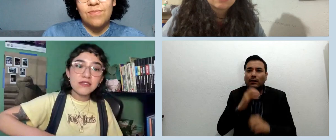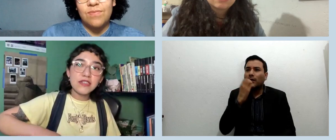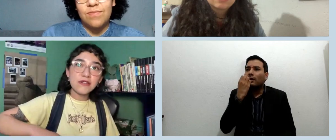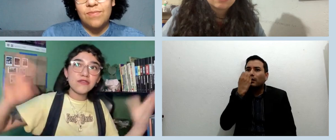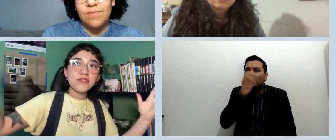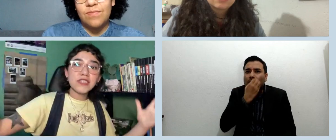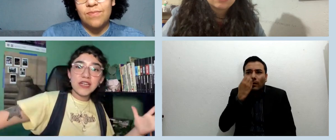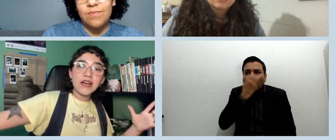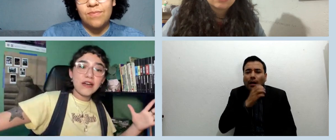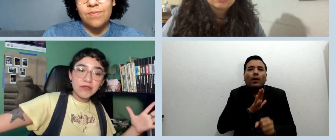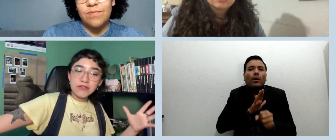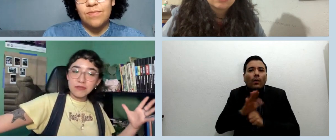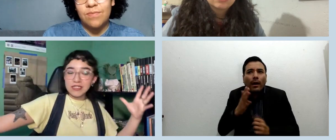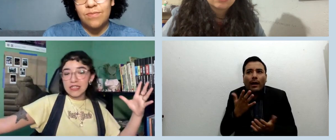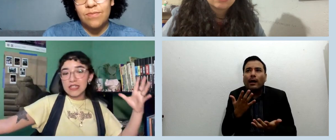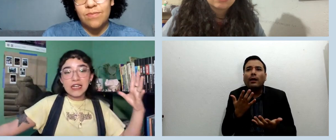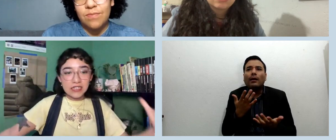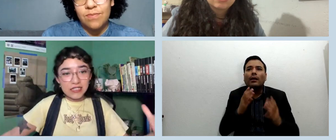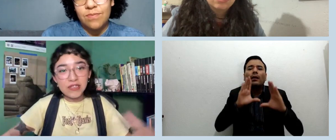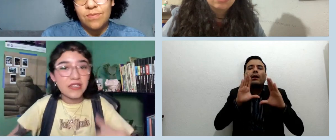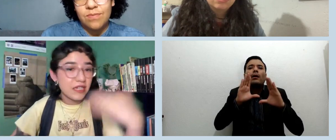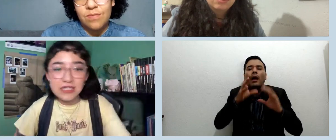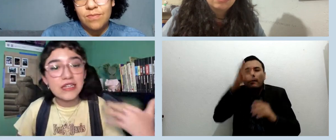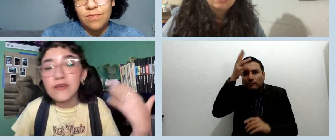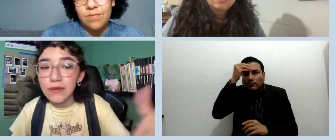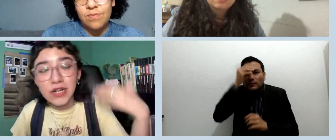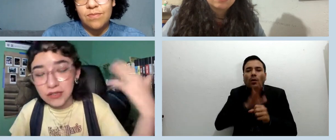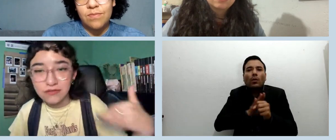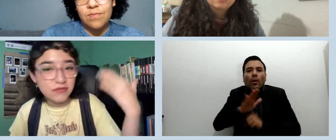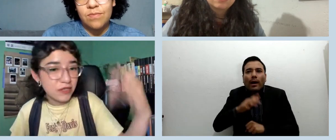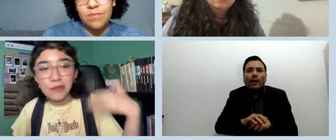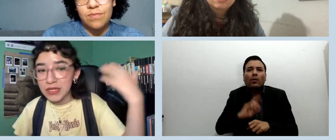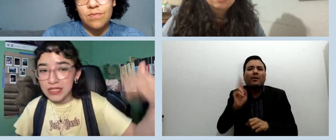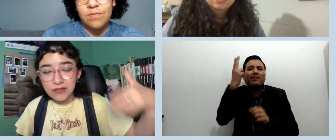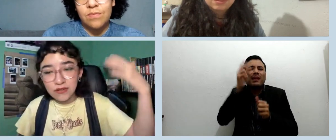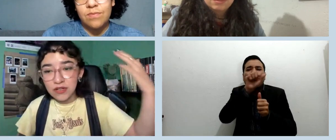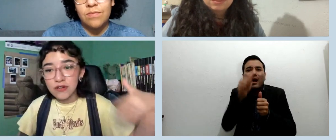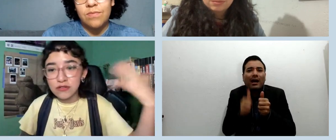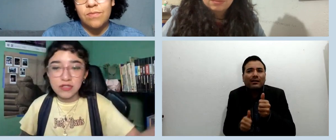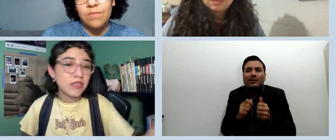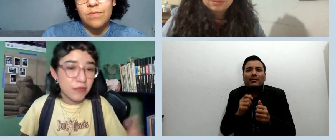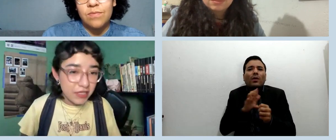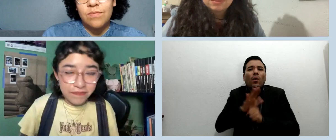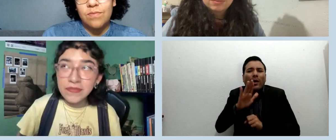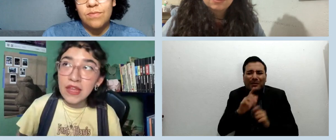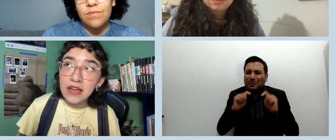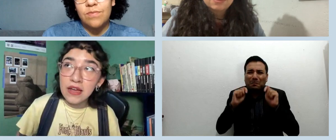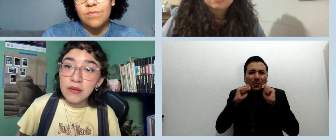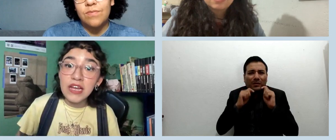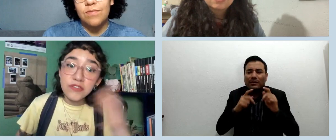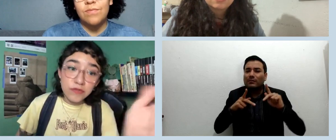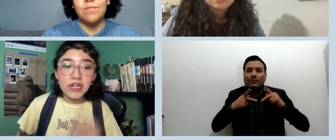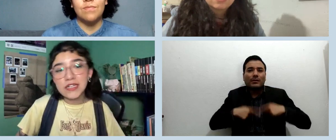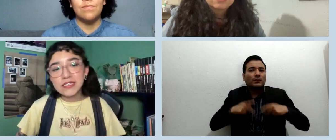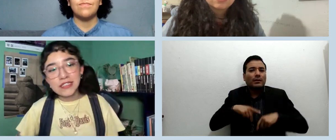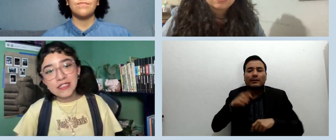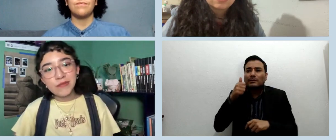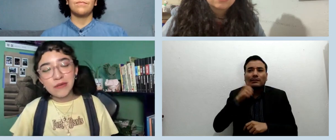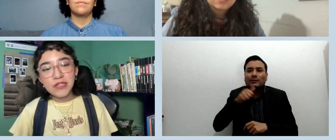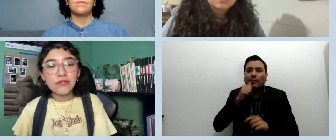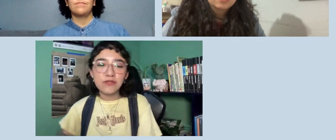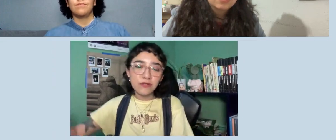si si incluso fuiste a una universidad de artes la gente está colaborando y compartiendo constantemente eso fue una